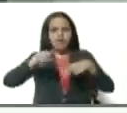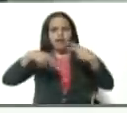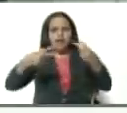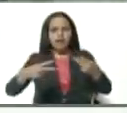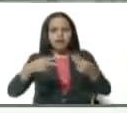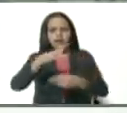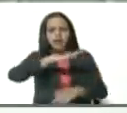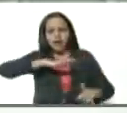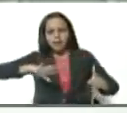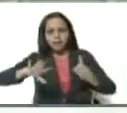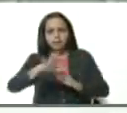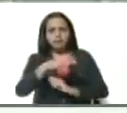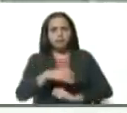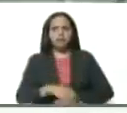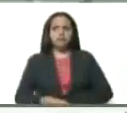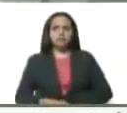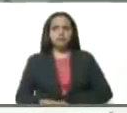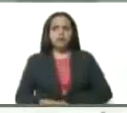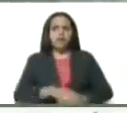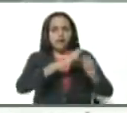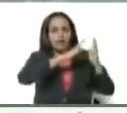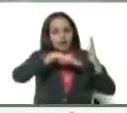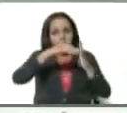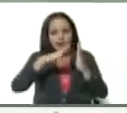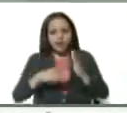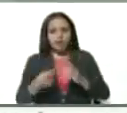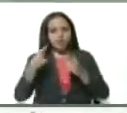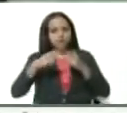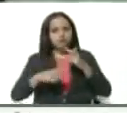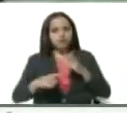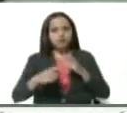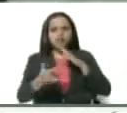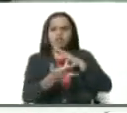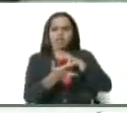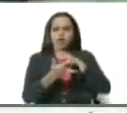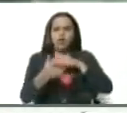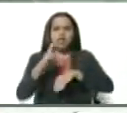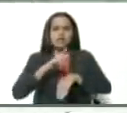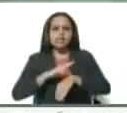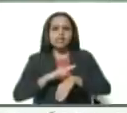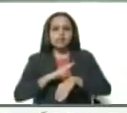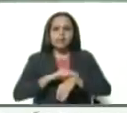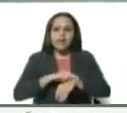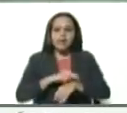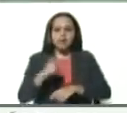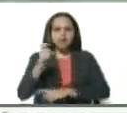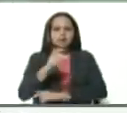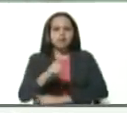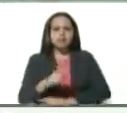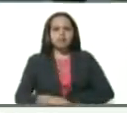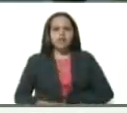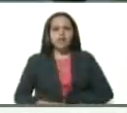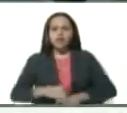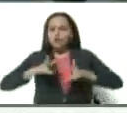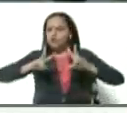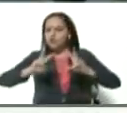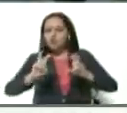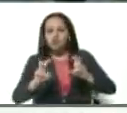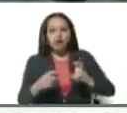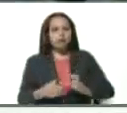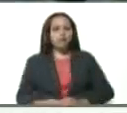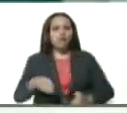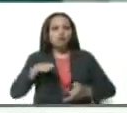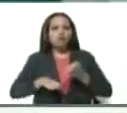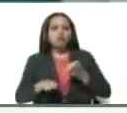ambientación, lo que es las paredes, lo que es el equipamiento, un equipamiento de última generación, de última tecnología, que va